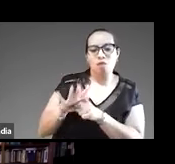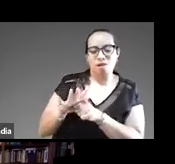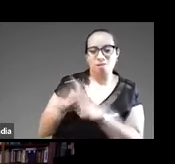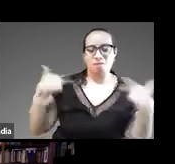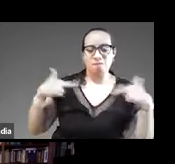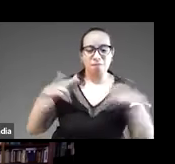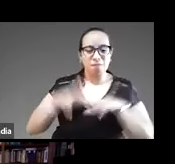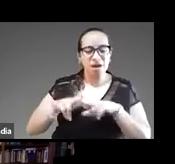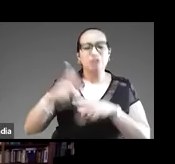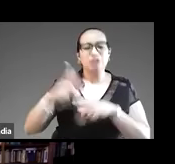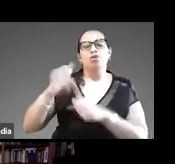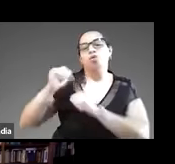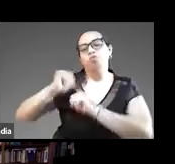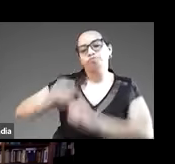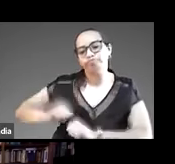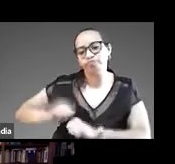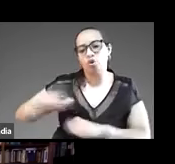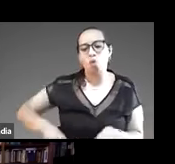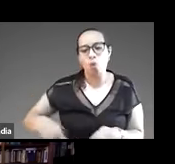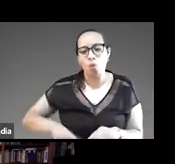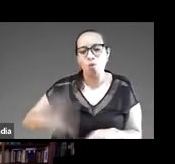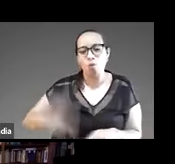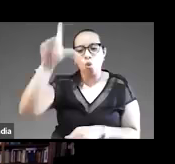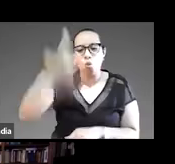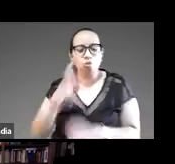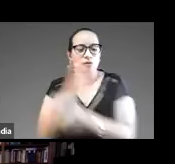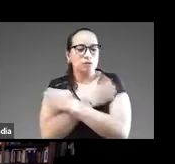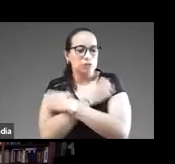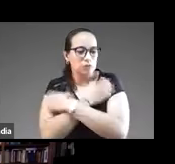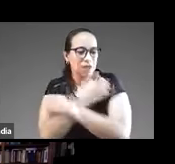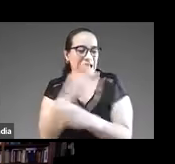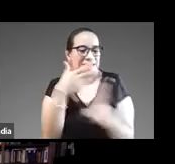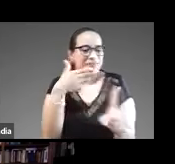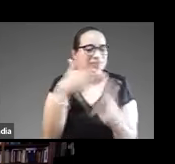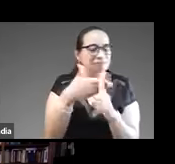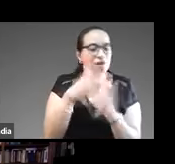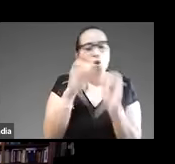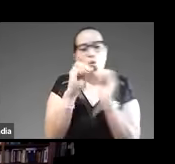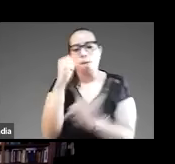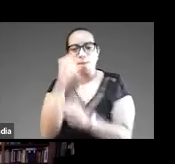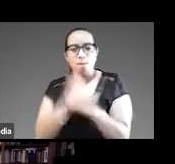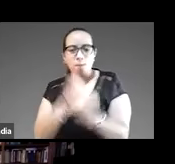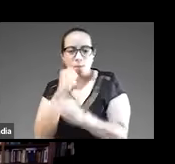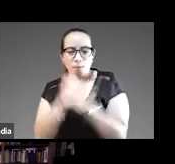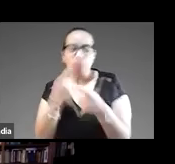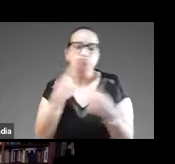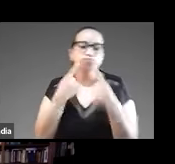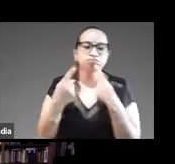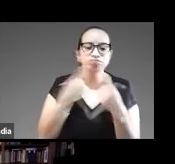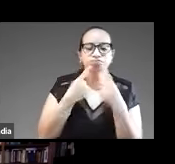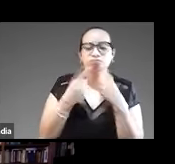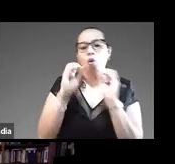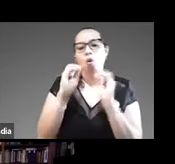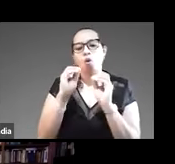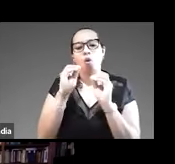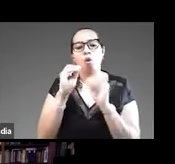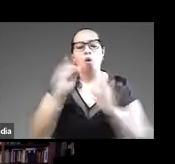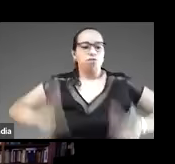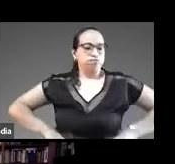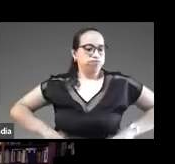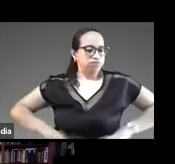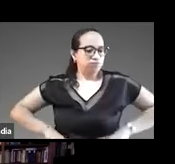de una vez uno iba, más allá de la estética, como decía Samantha, o de las prácticas discursivas o de las actitudes,